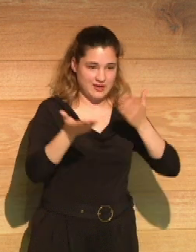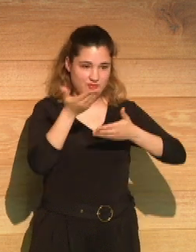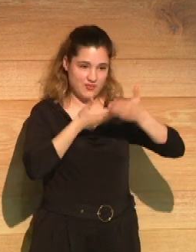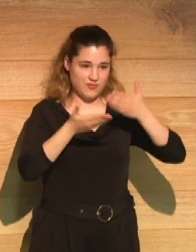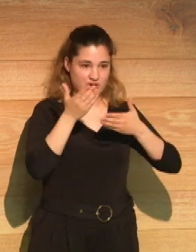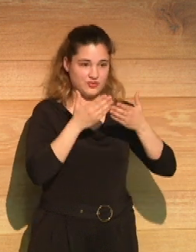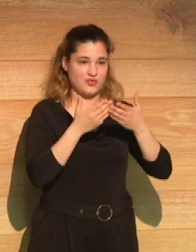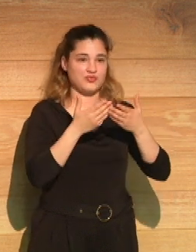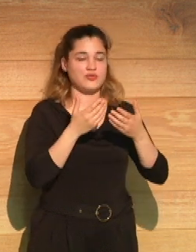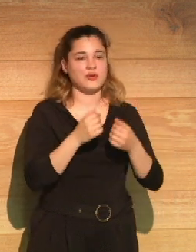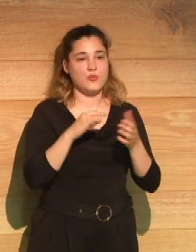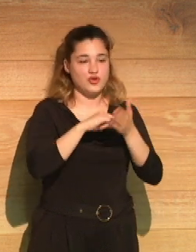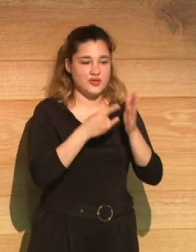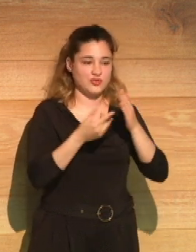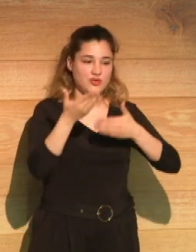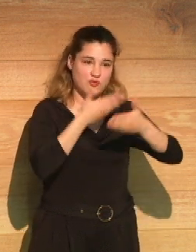proyectos de colaboración,